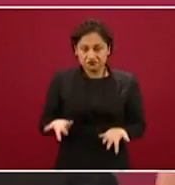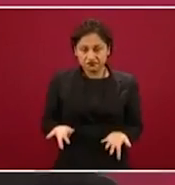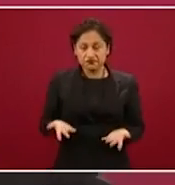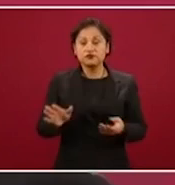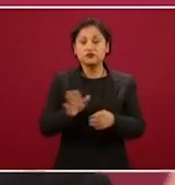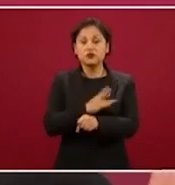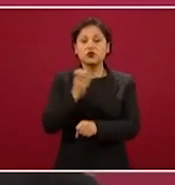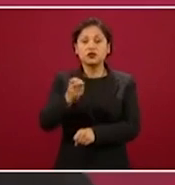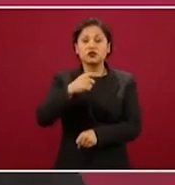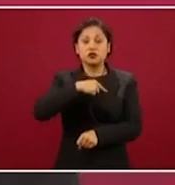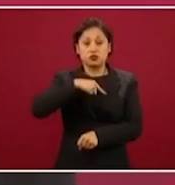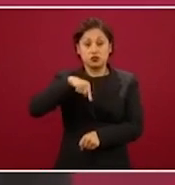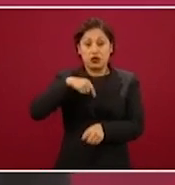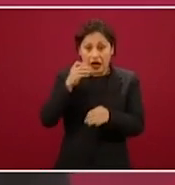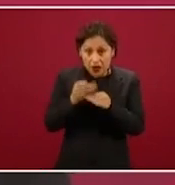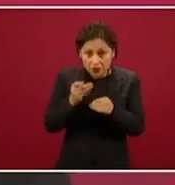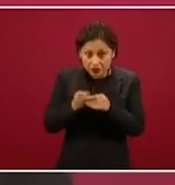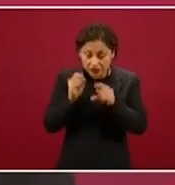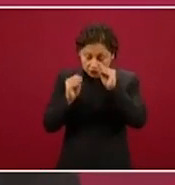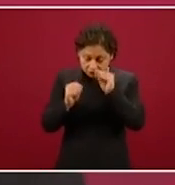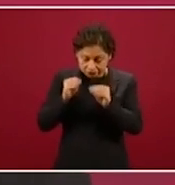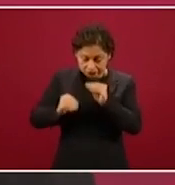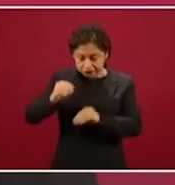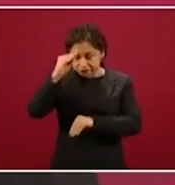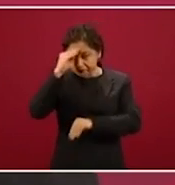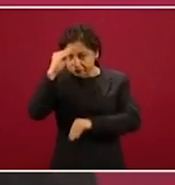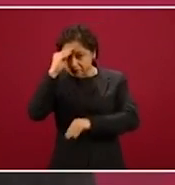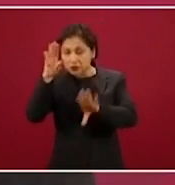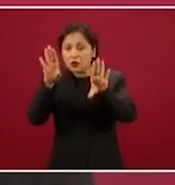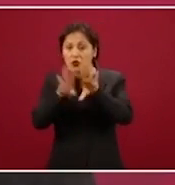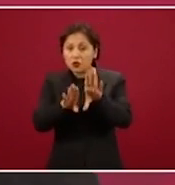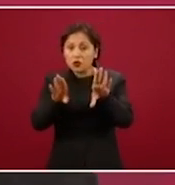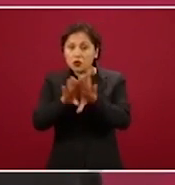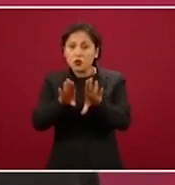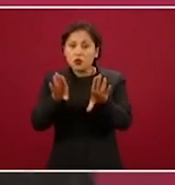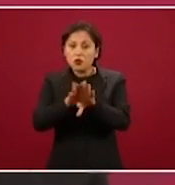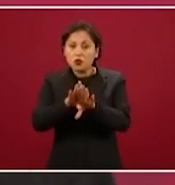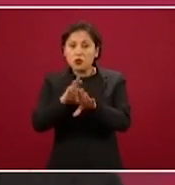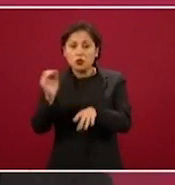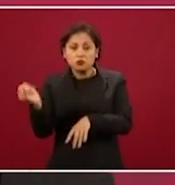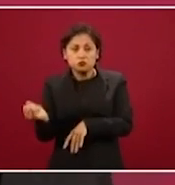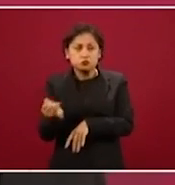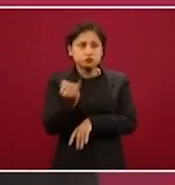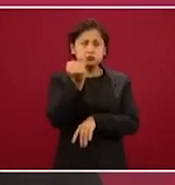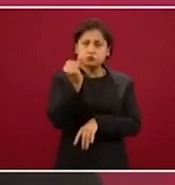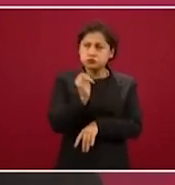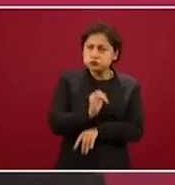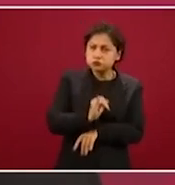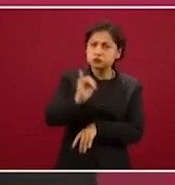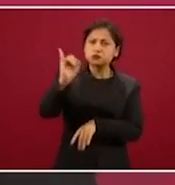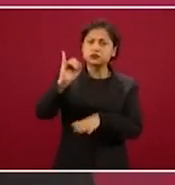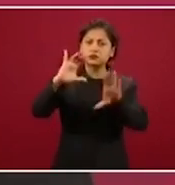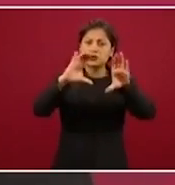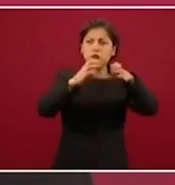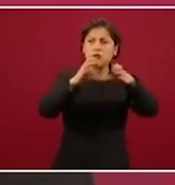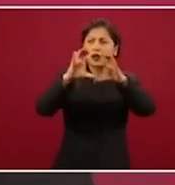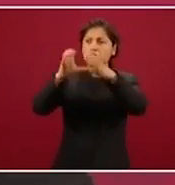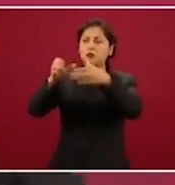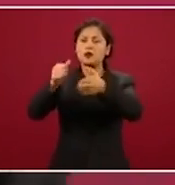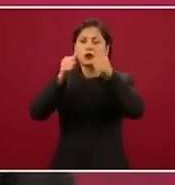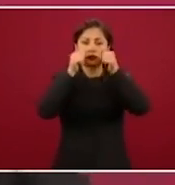todos los mecanismos para atender a toda la gente y